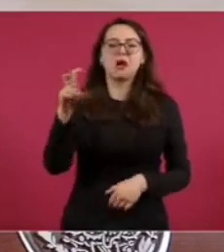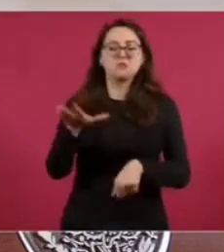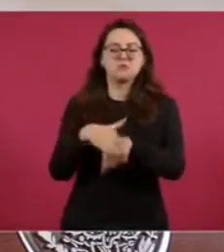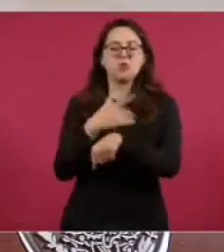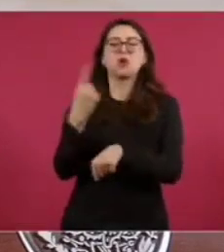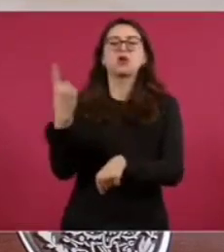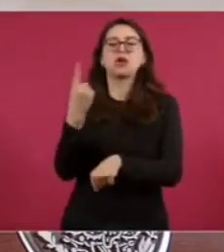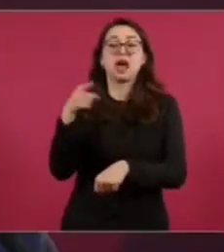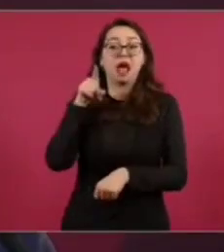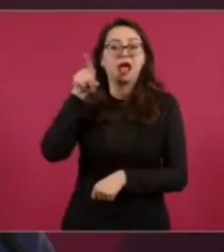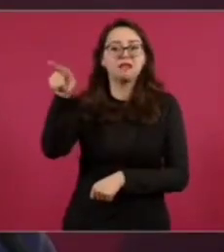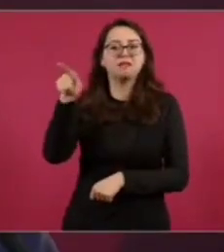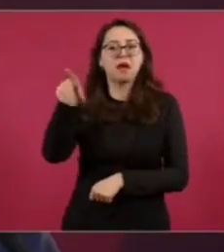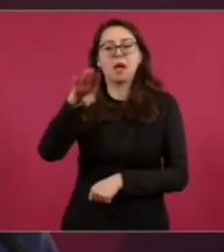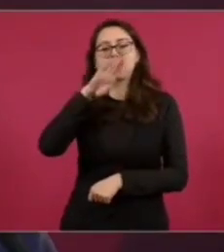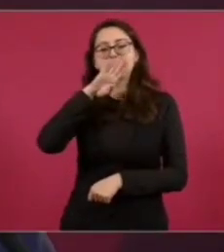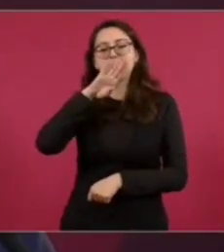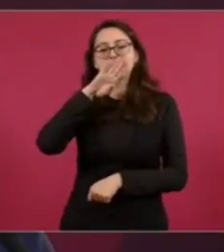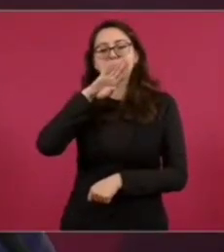de